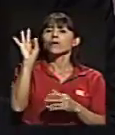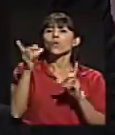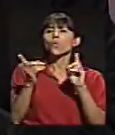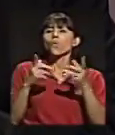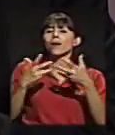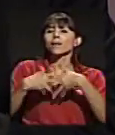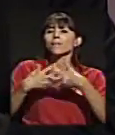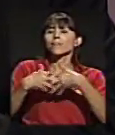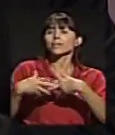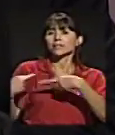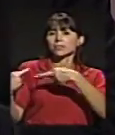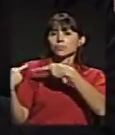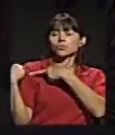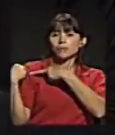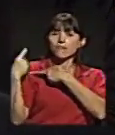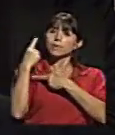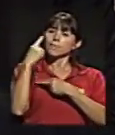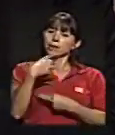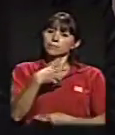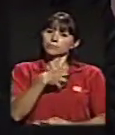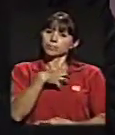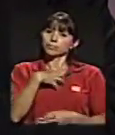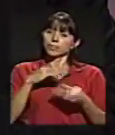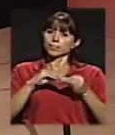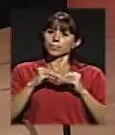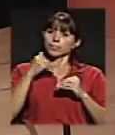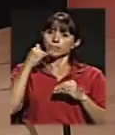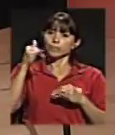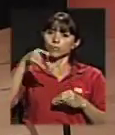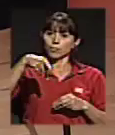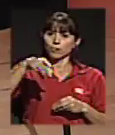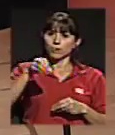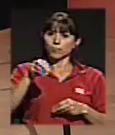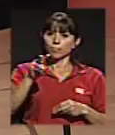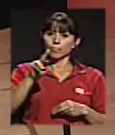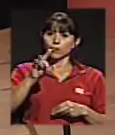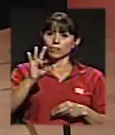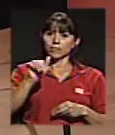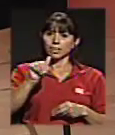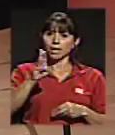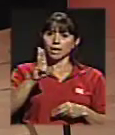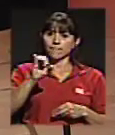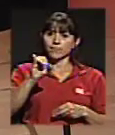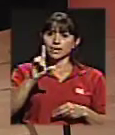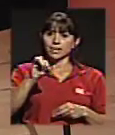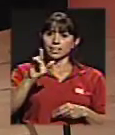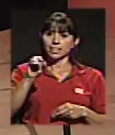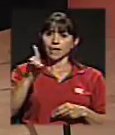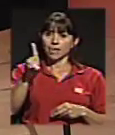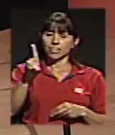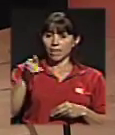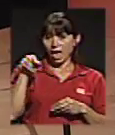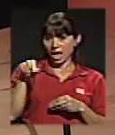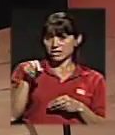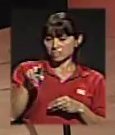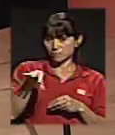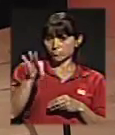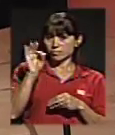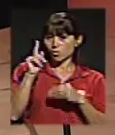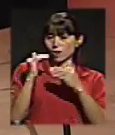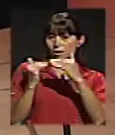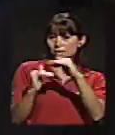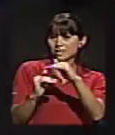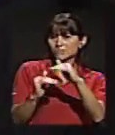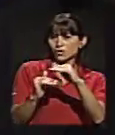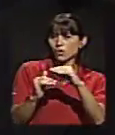ser responsable de la portabilidad, ¿cuál era la limitación que se planteaba allí en